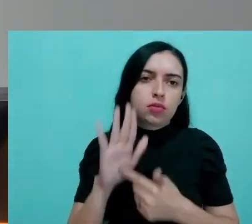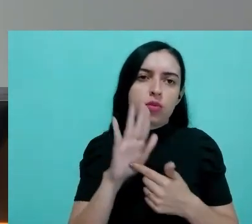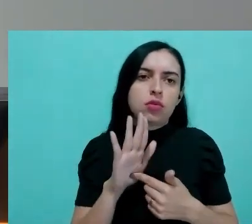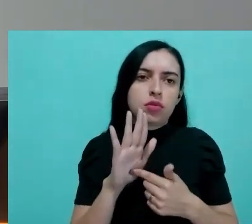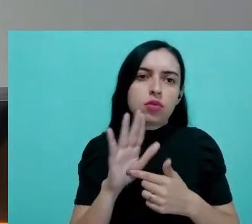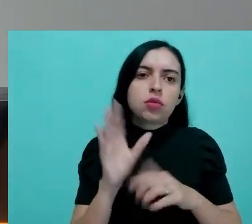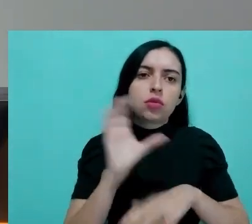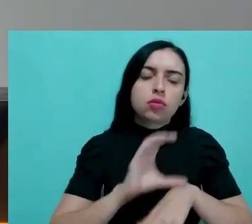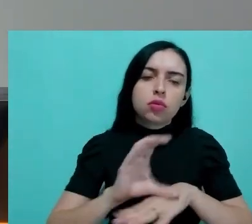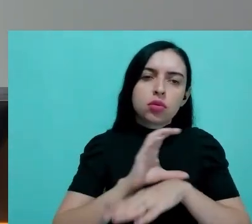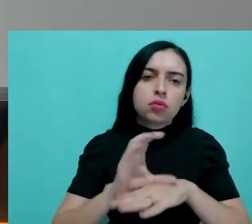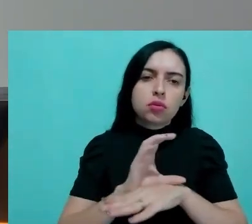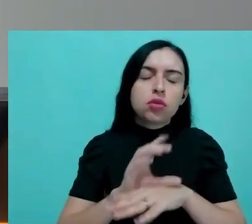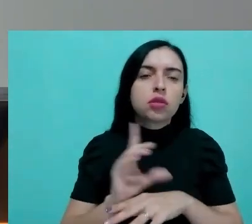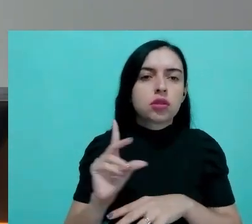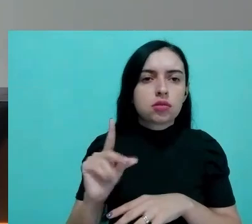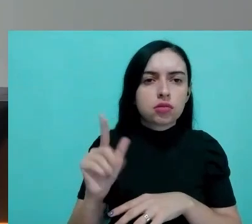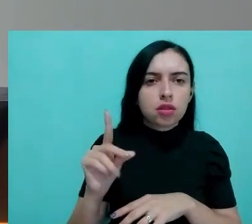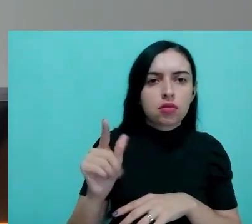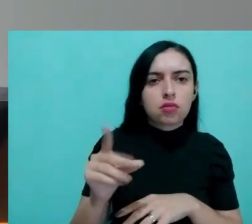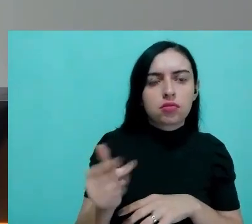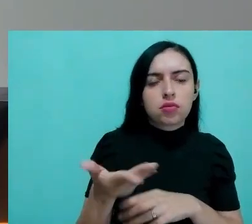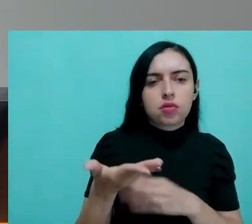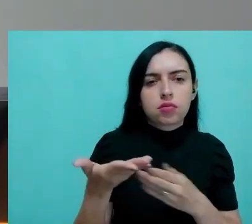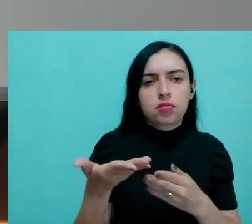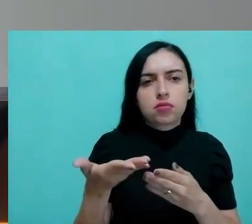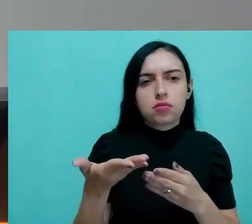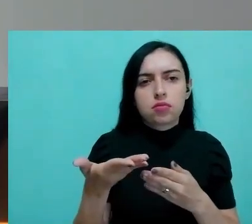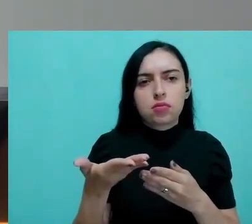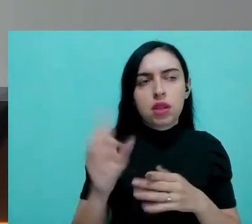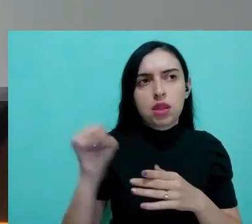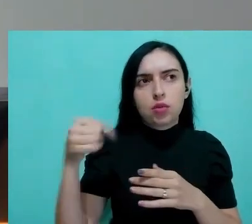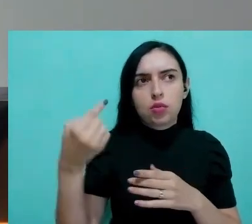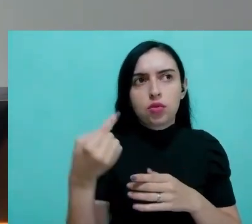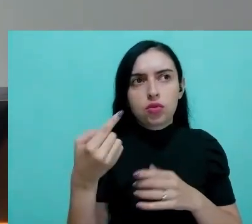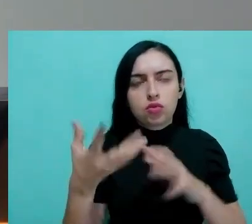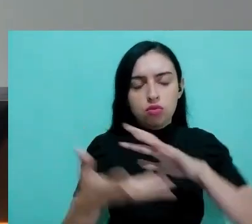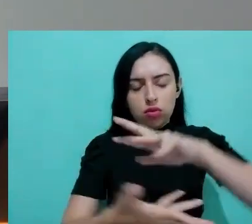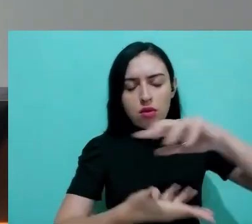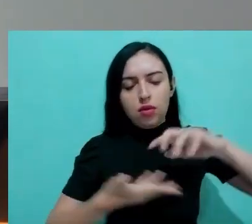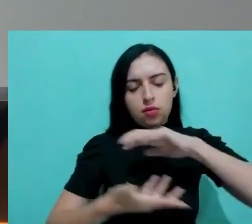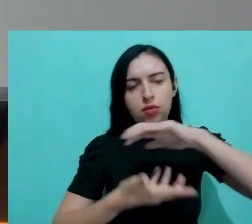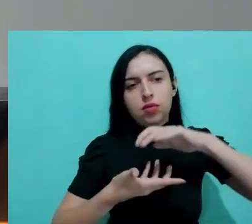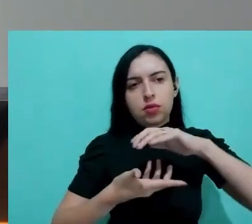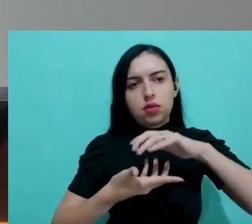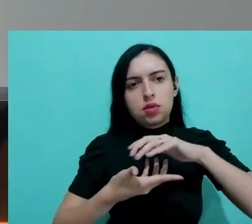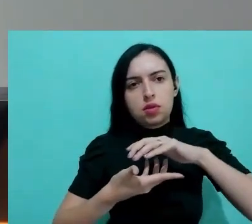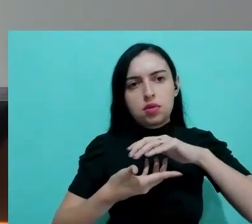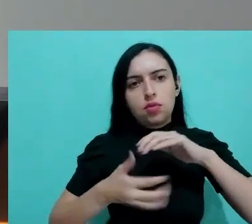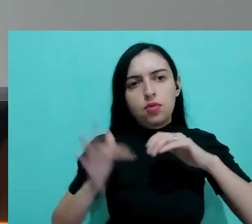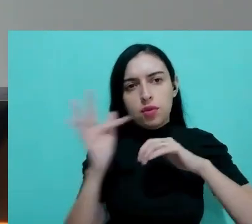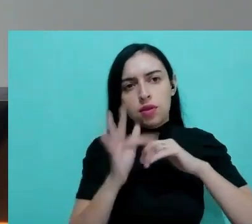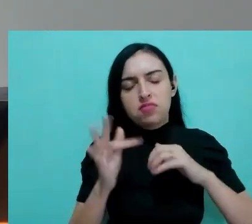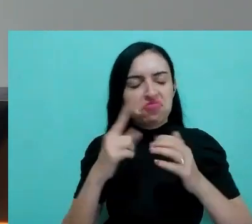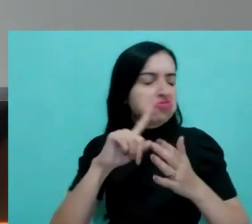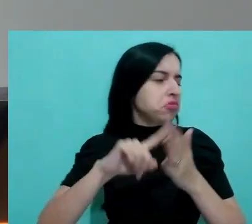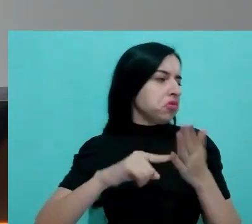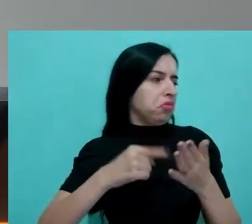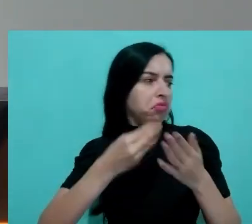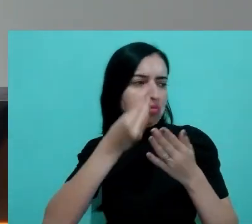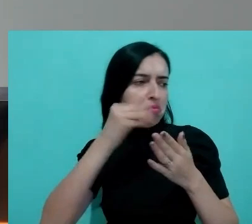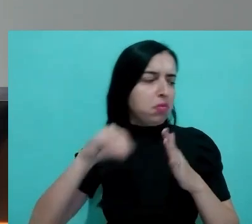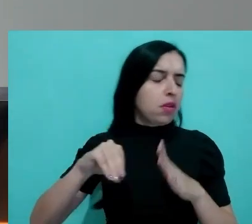constitución, frecuentemente la nación lo hace después de una revolución, es decir, ignorando las formas, como lo decía